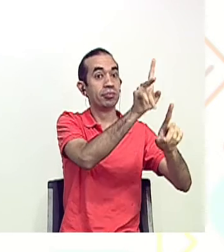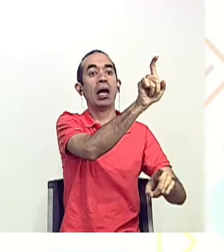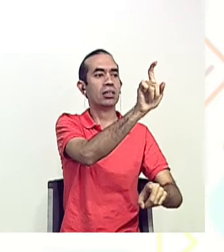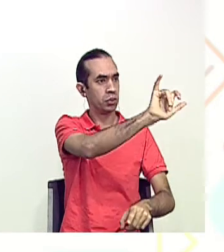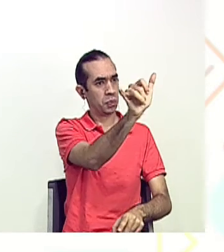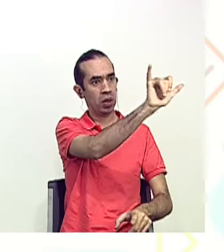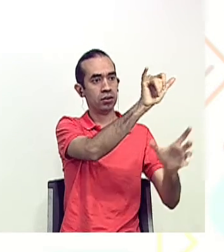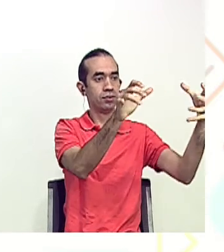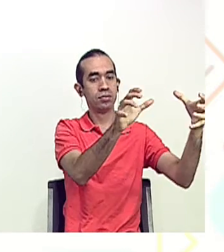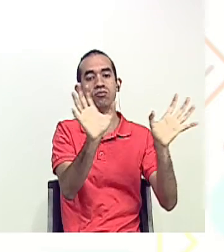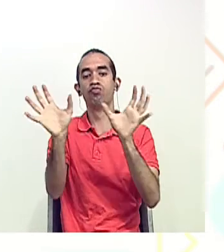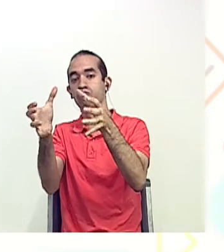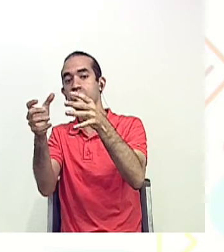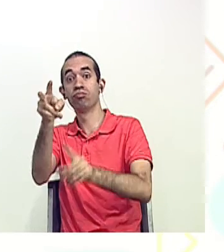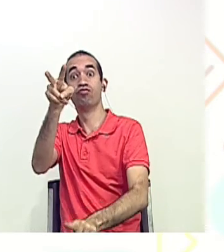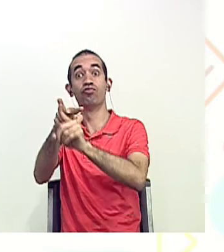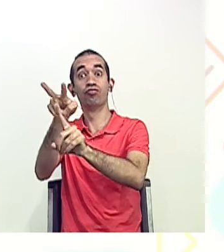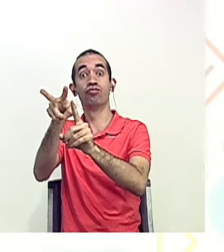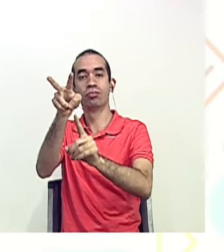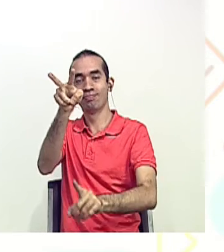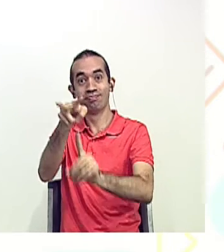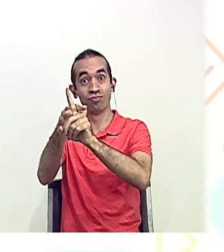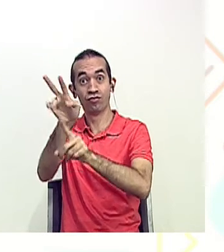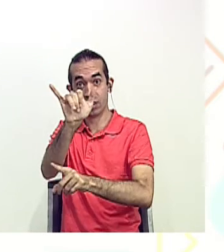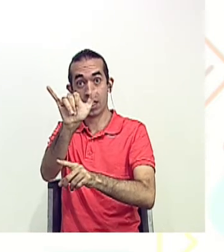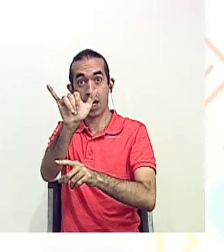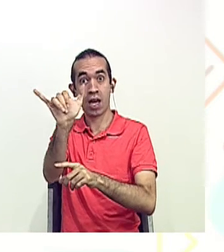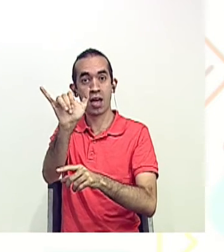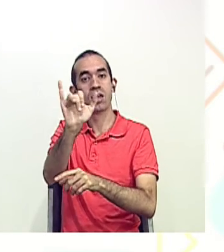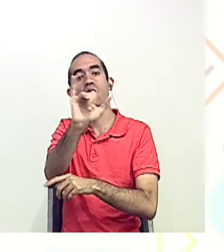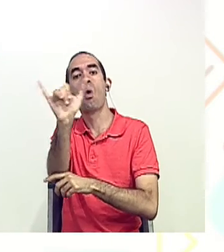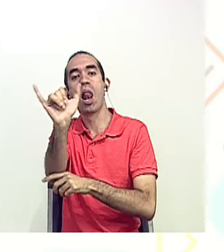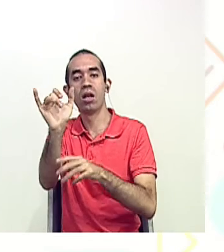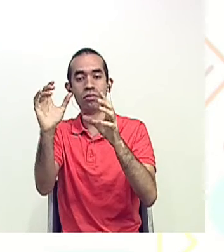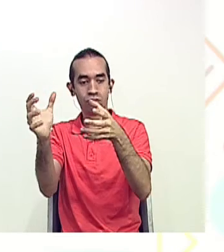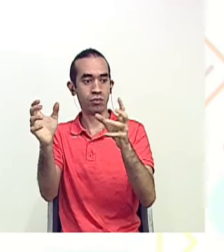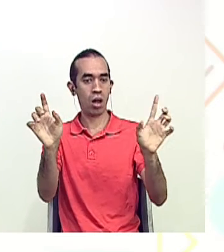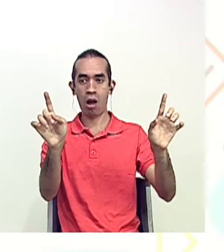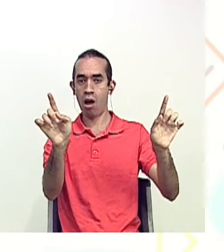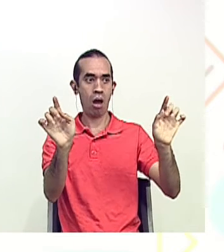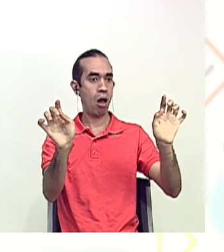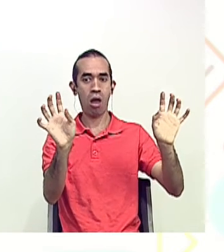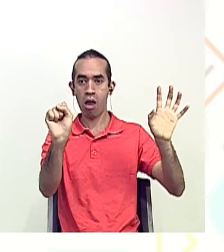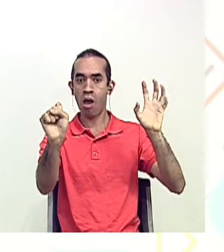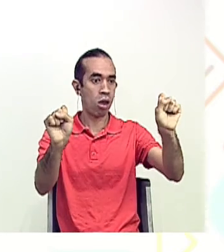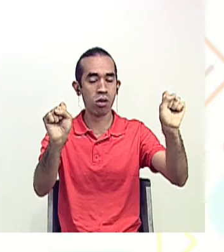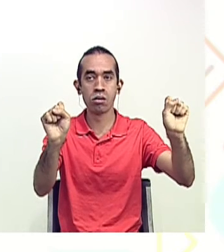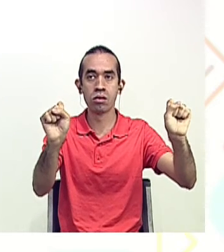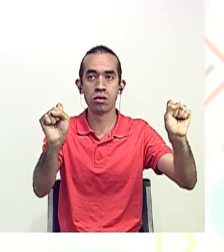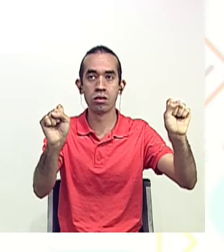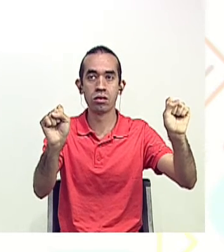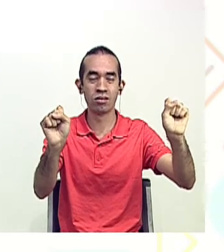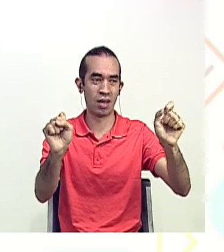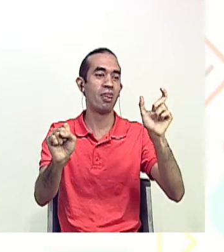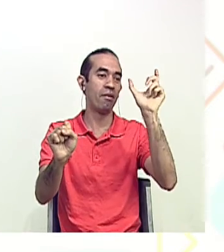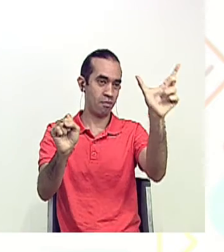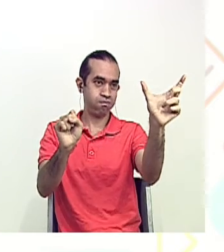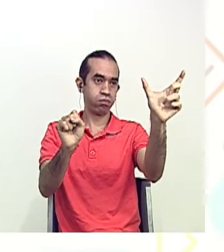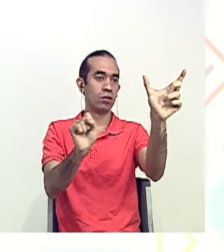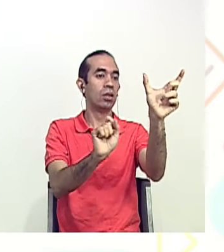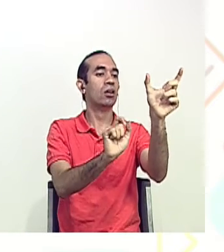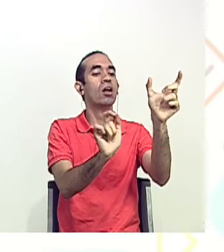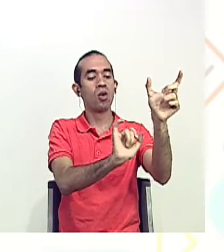dos segundas tienen como común la Y. Si dividimos cada término entre los factores comunes